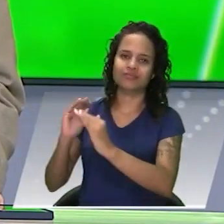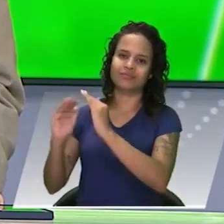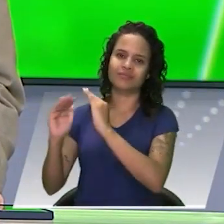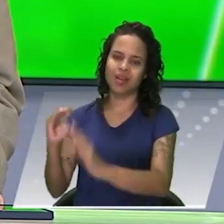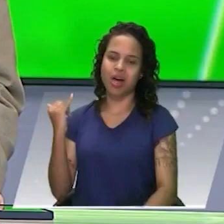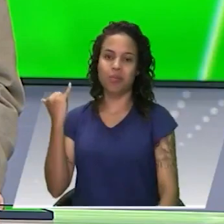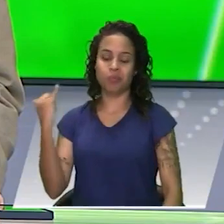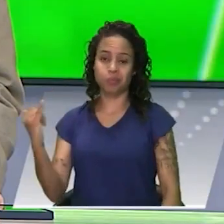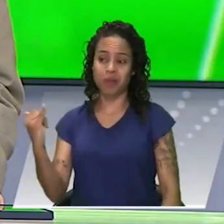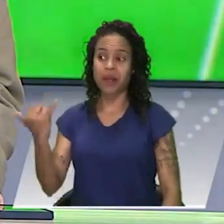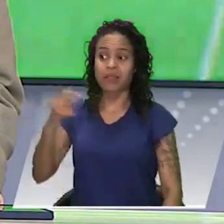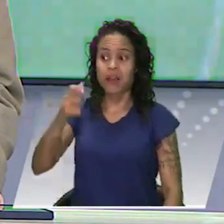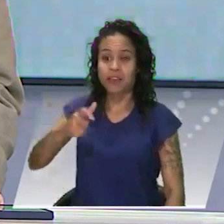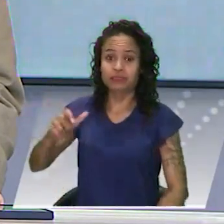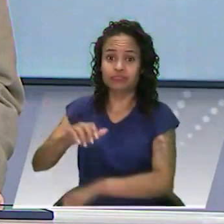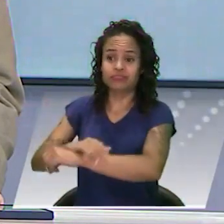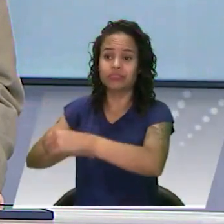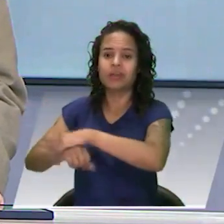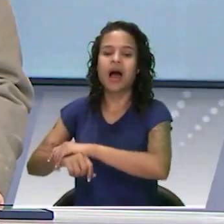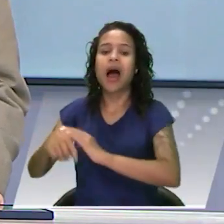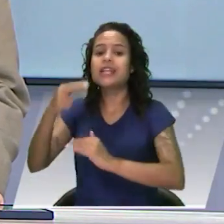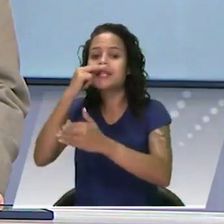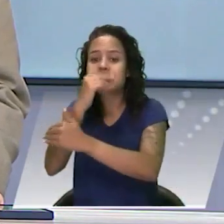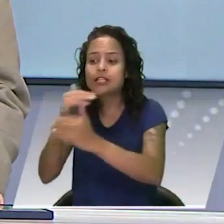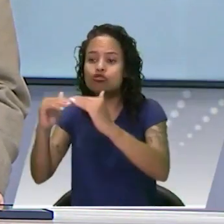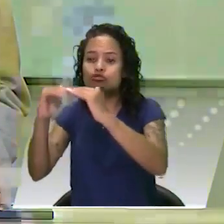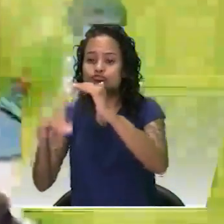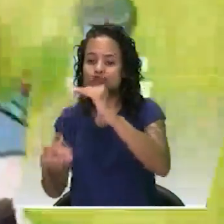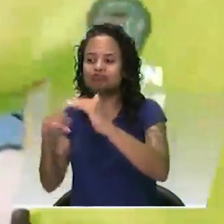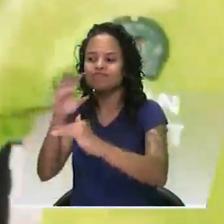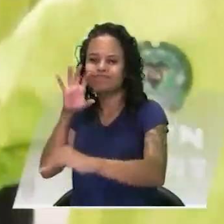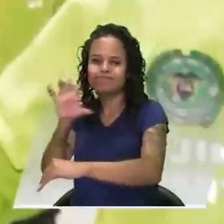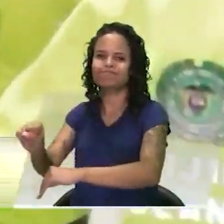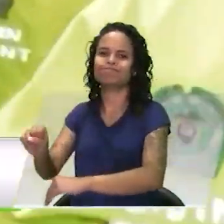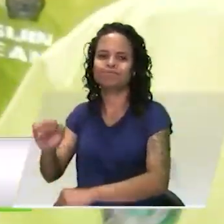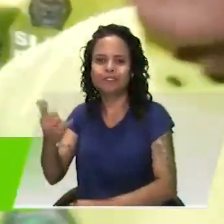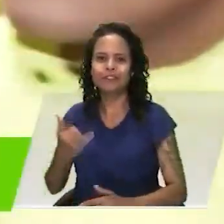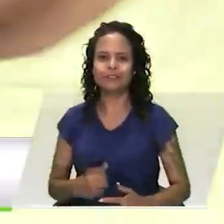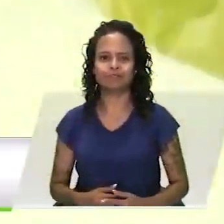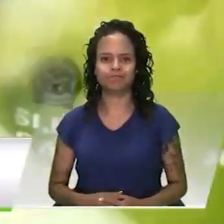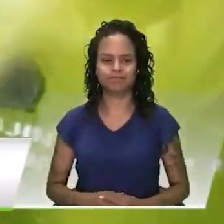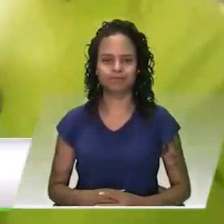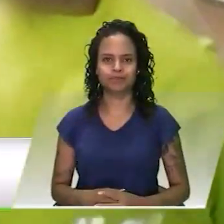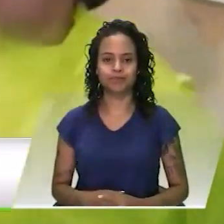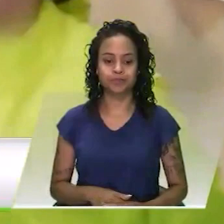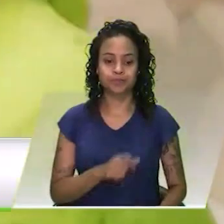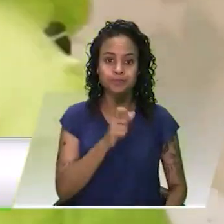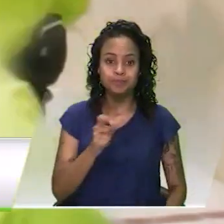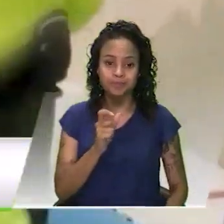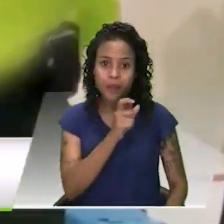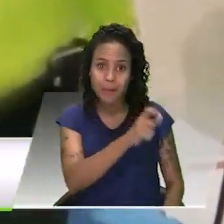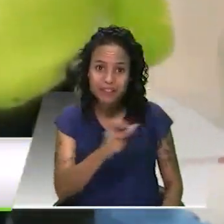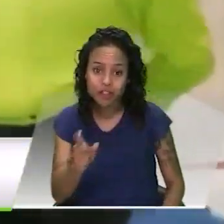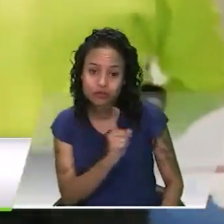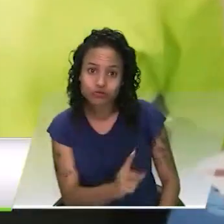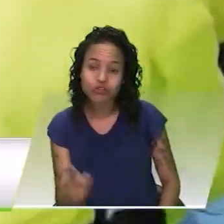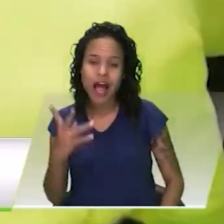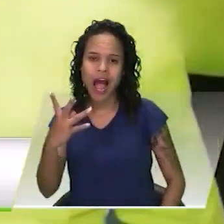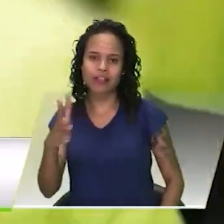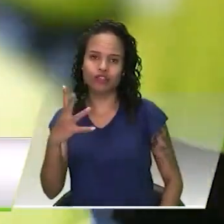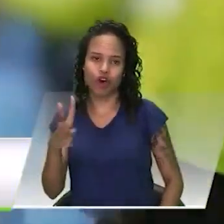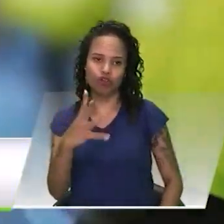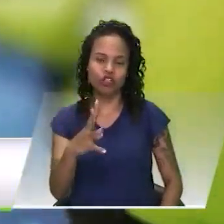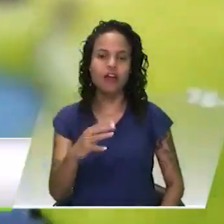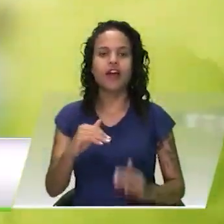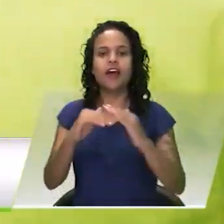detenidos hay dos menores de edad que fueron aprendidos 14 personas capturadas y dos menores de edad aprendidos fue el